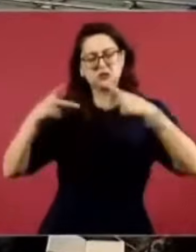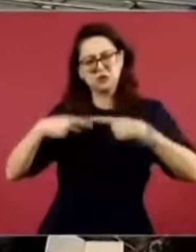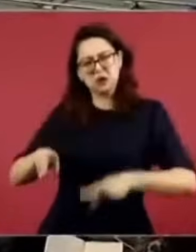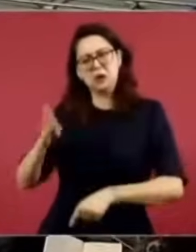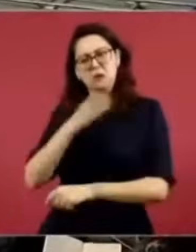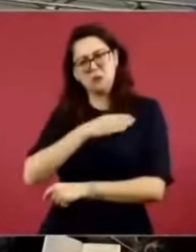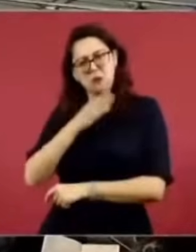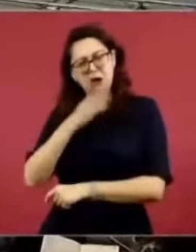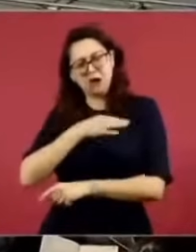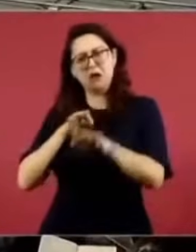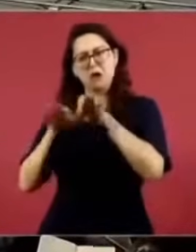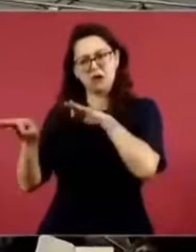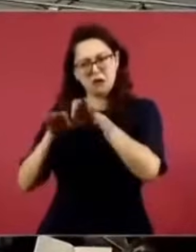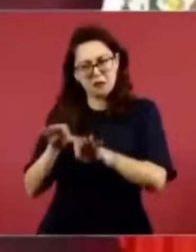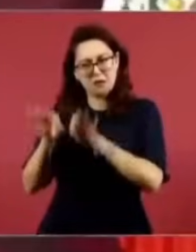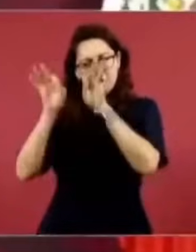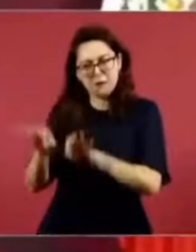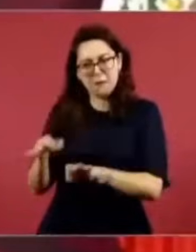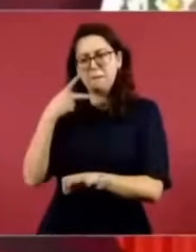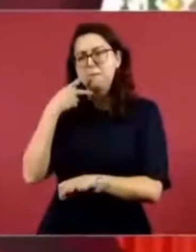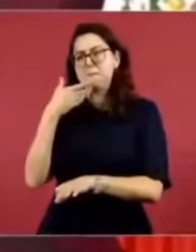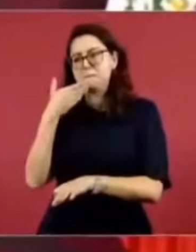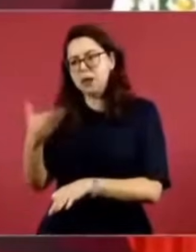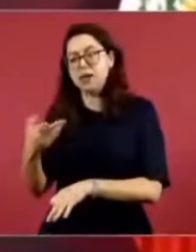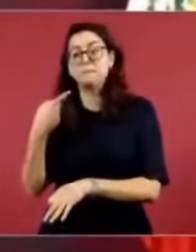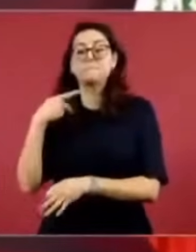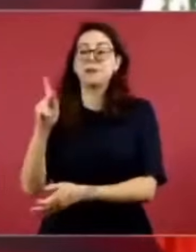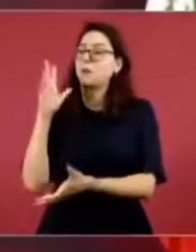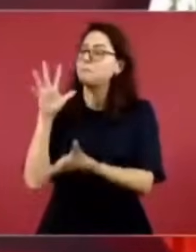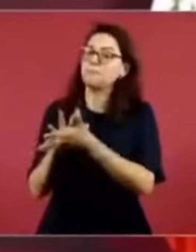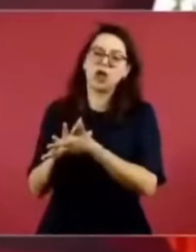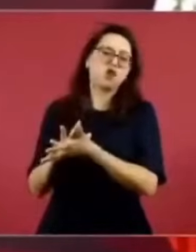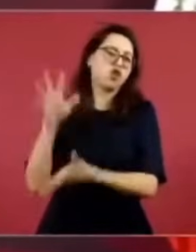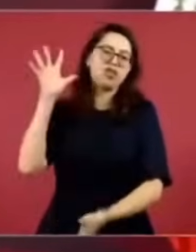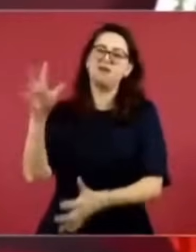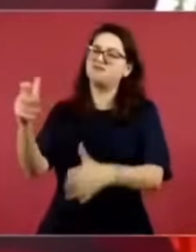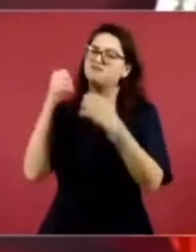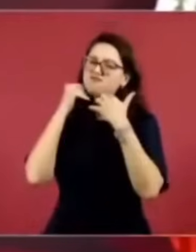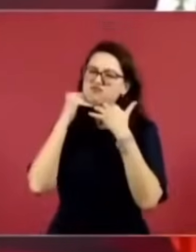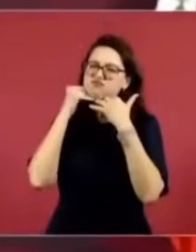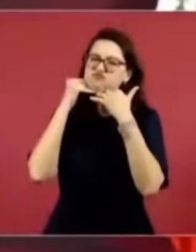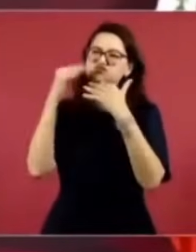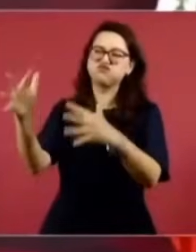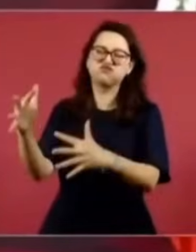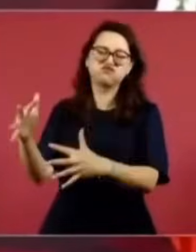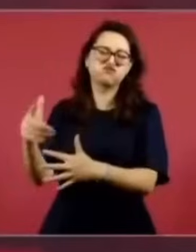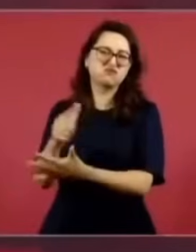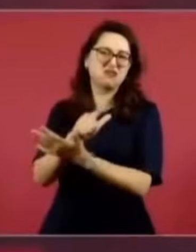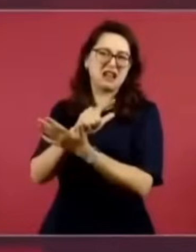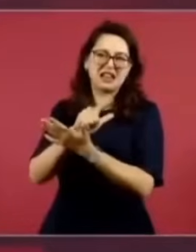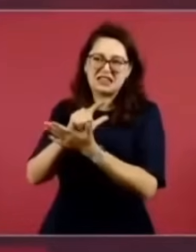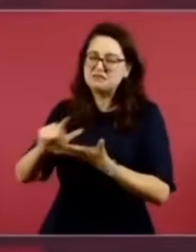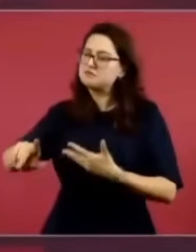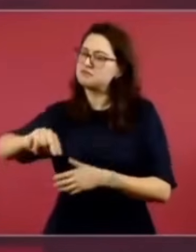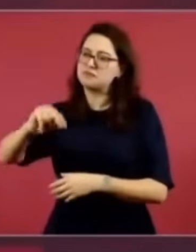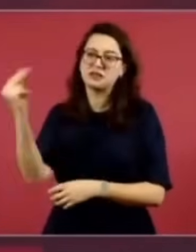pero en general impera la corrupción en el Poder Judicial.